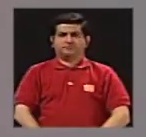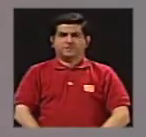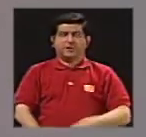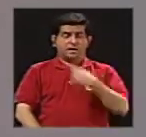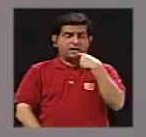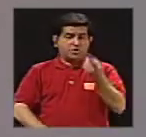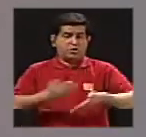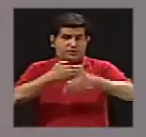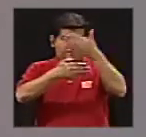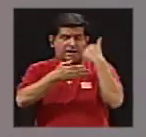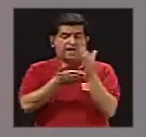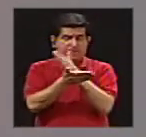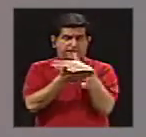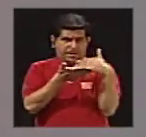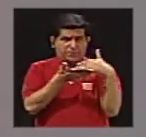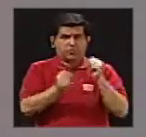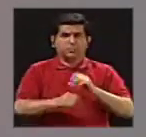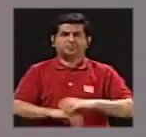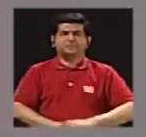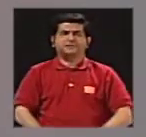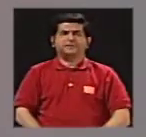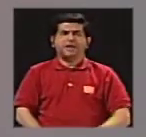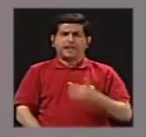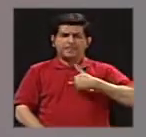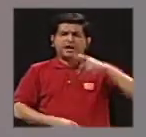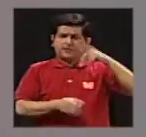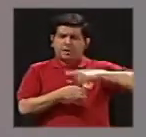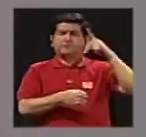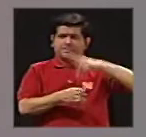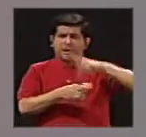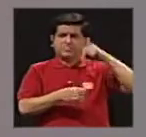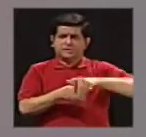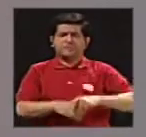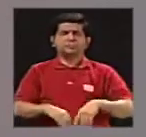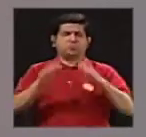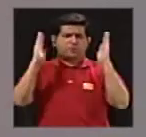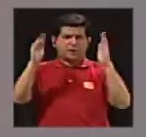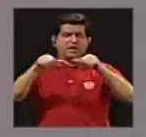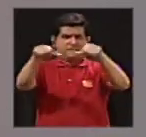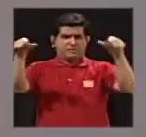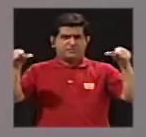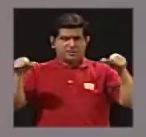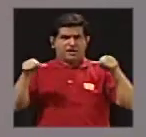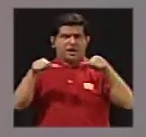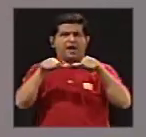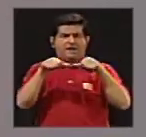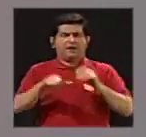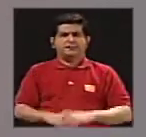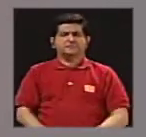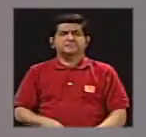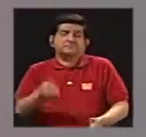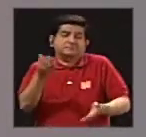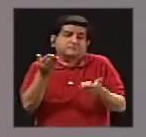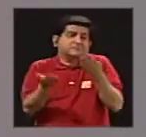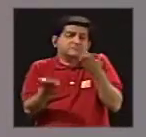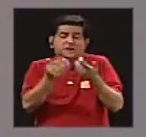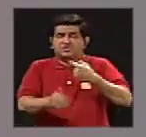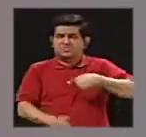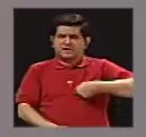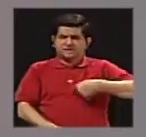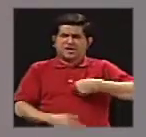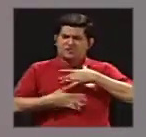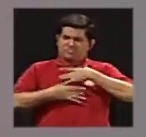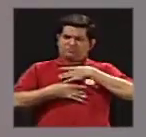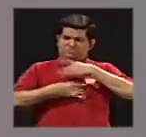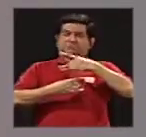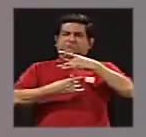mencionaba En el anterior segmento ha habido participación muy grande de sectores que que a uno le ha llamado la